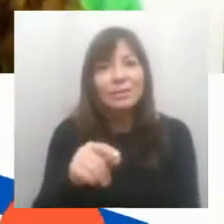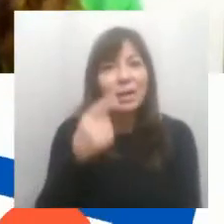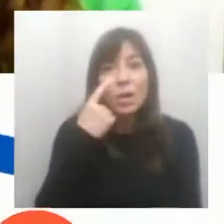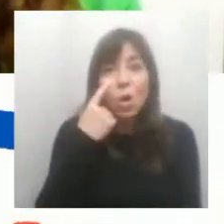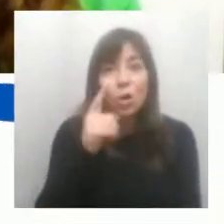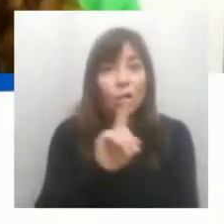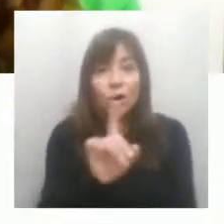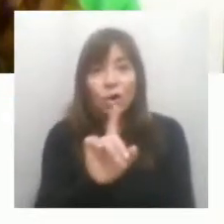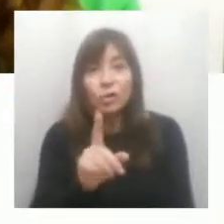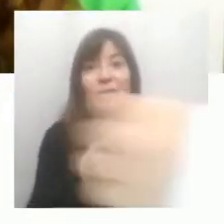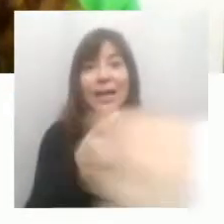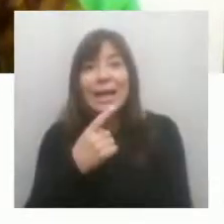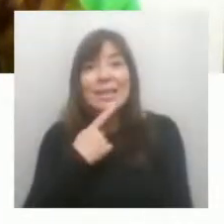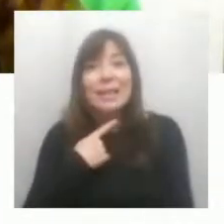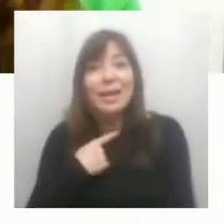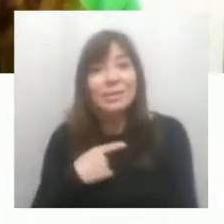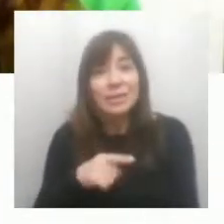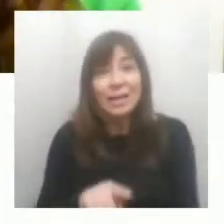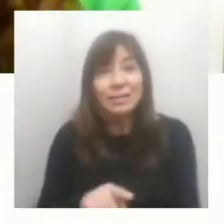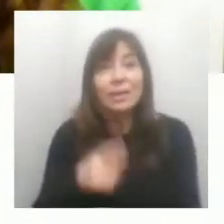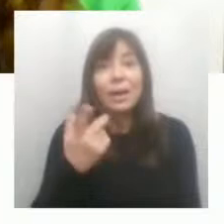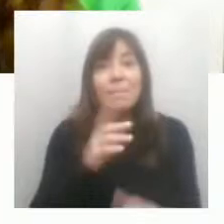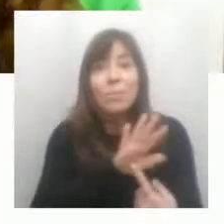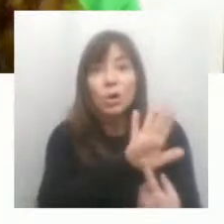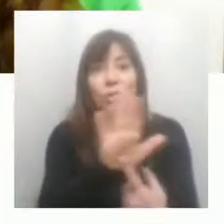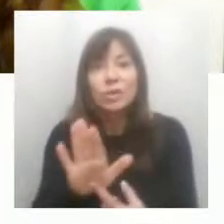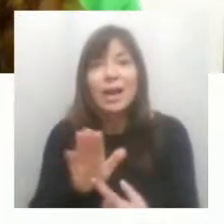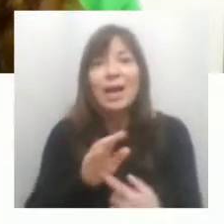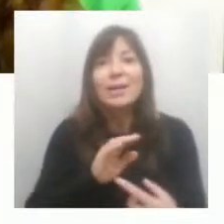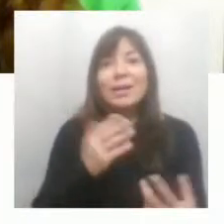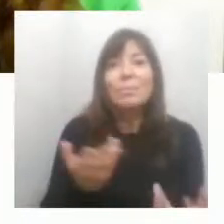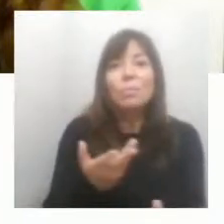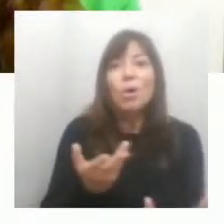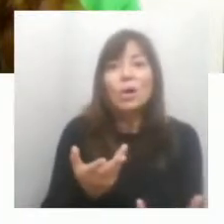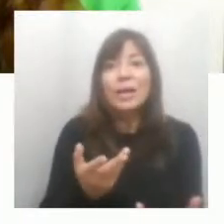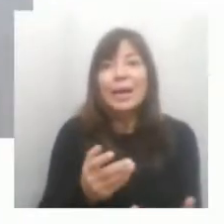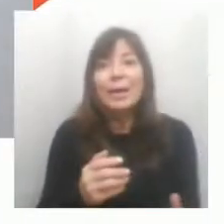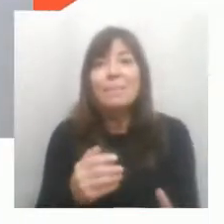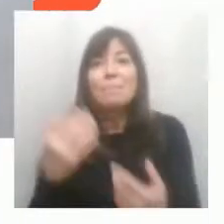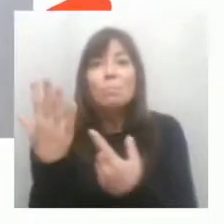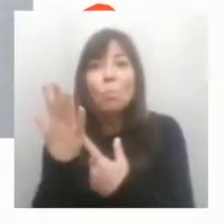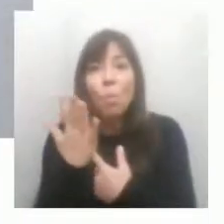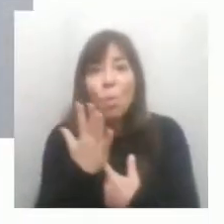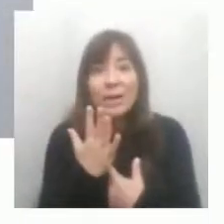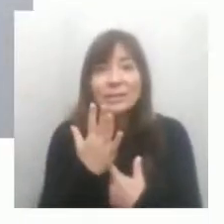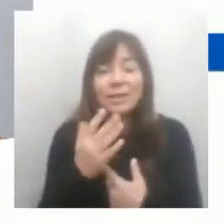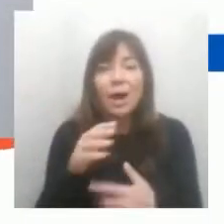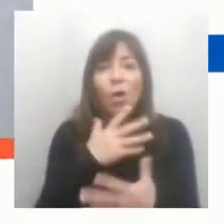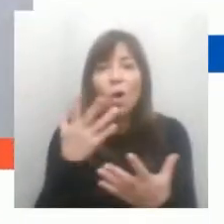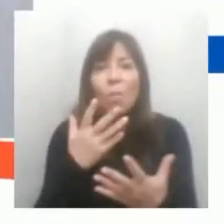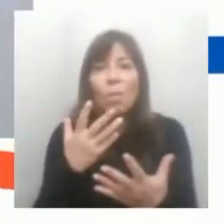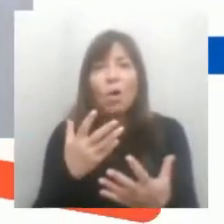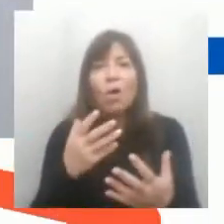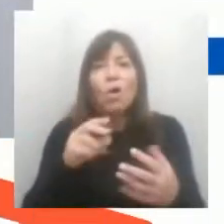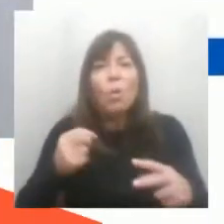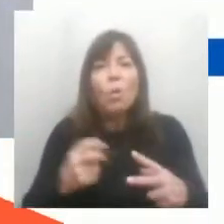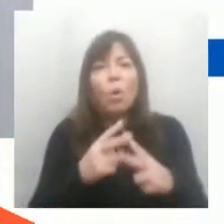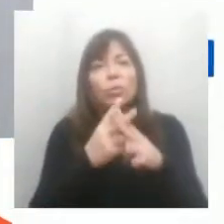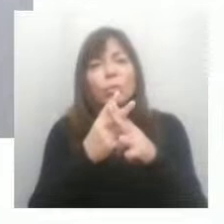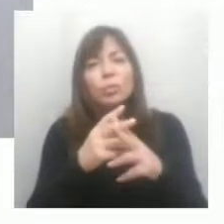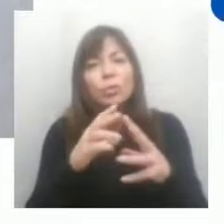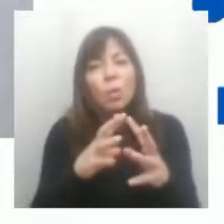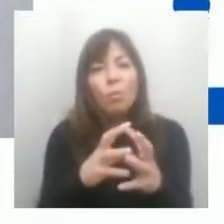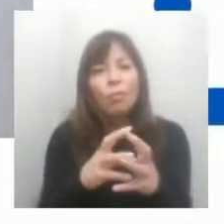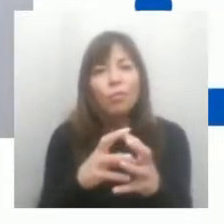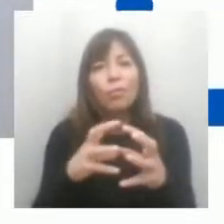y es interesante que podamos hoy día mostrarlo y darlo a conocer porque muestran específicamente todo el despliegue técnico que se tuvo que generar para